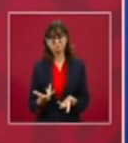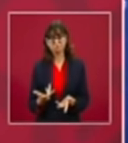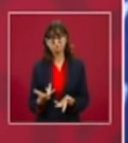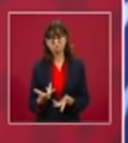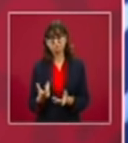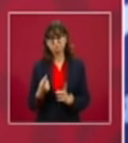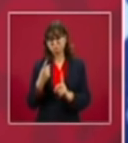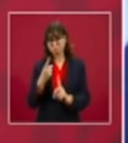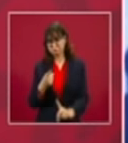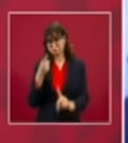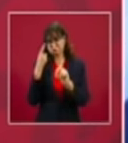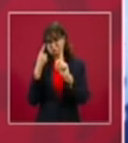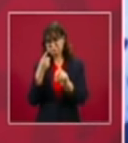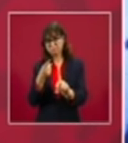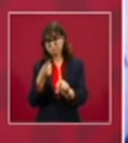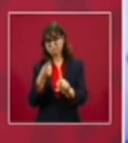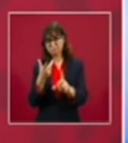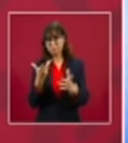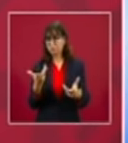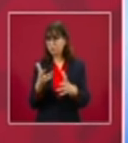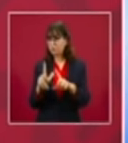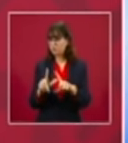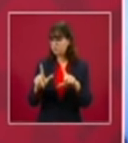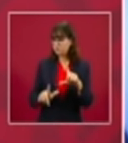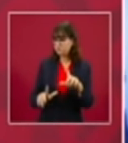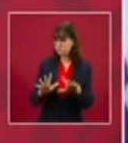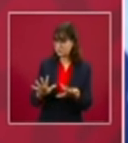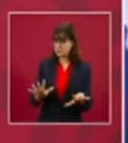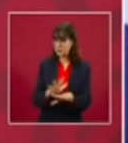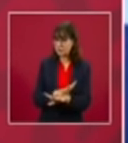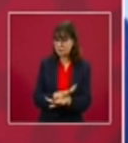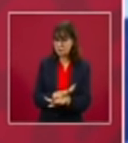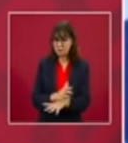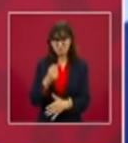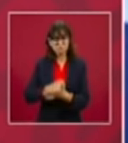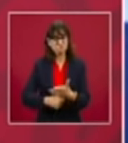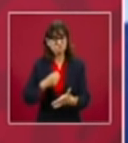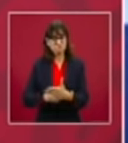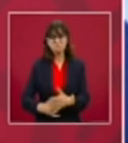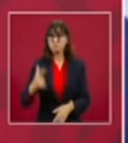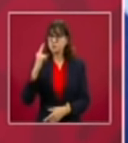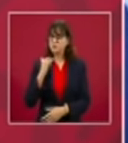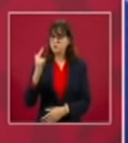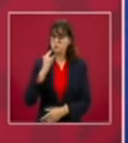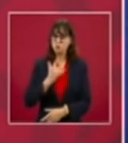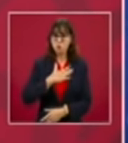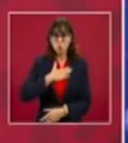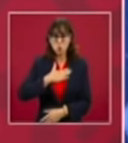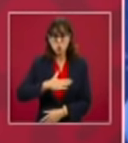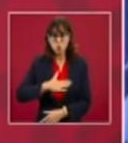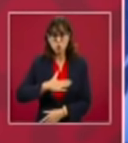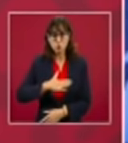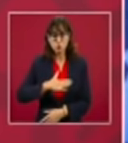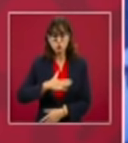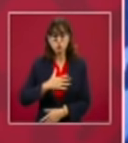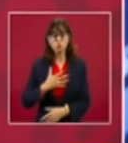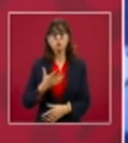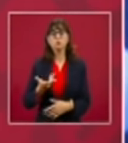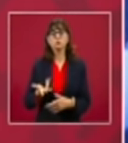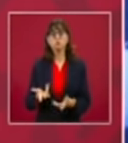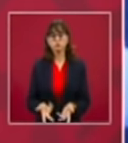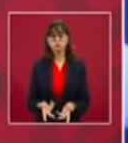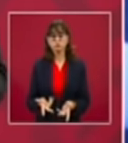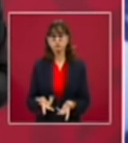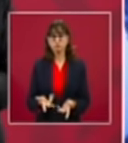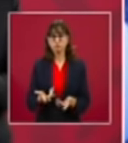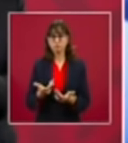formación existía en procedimientos administrativos en cumplimiento de normas administrativas y a veces eso